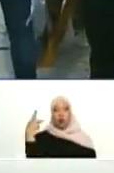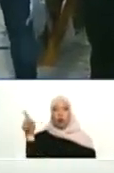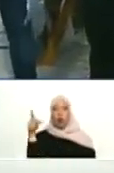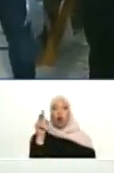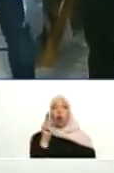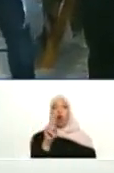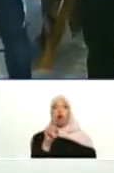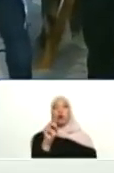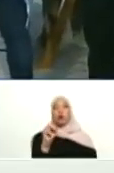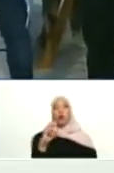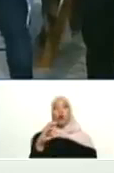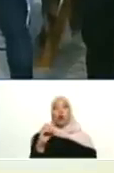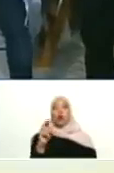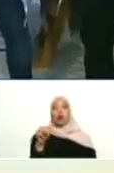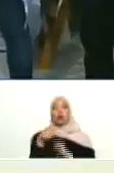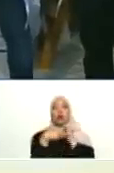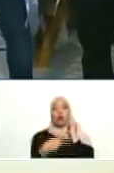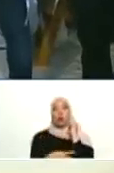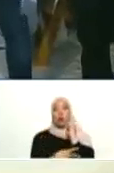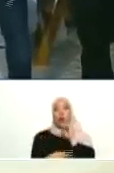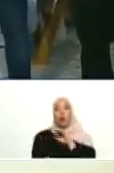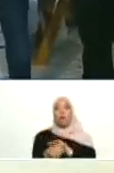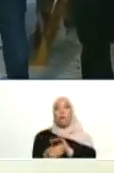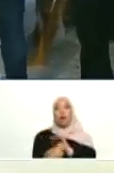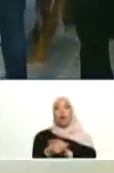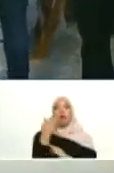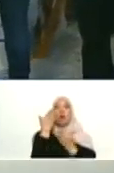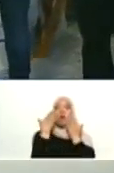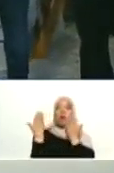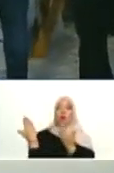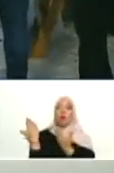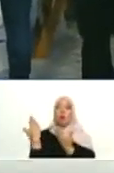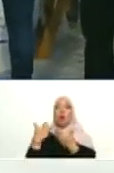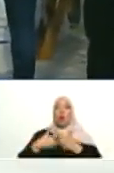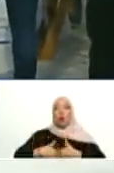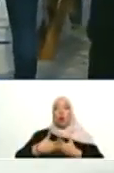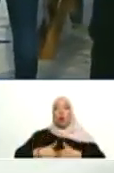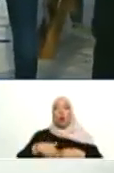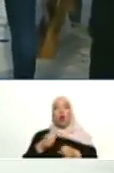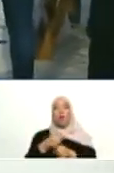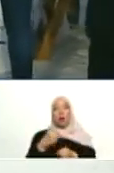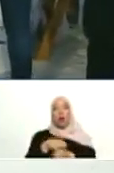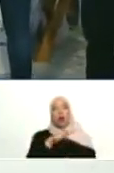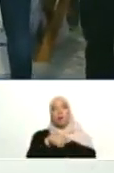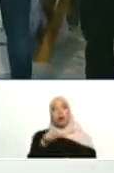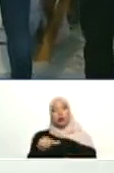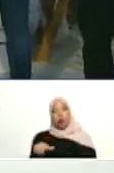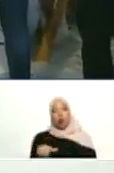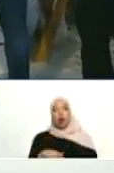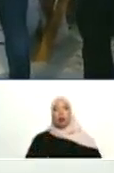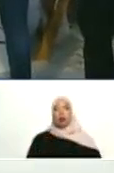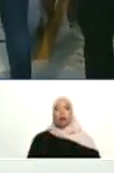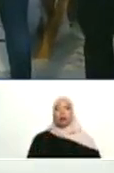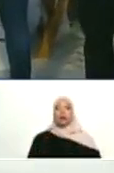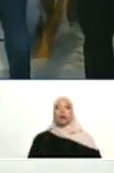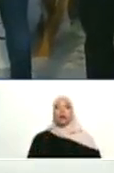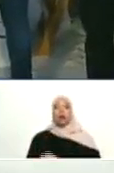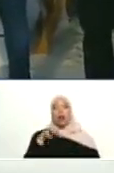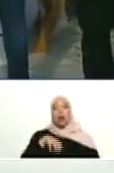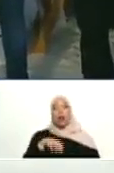Tucacas, Parque Nacional Morrocoy. Allá están los emprendedores y las emprendedoras del